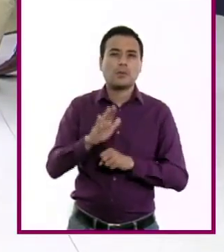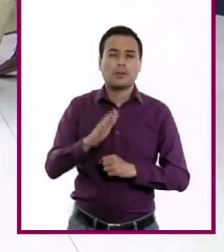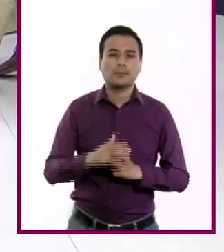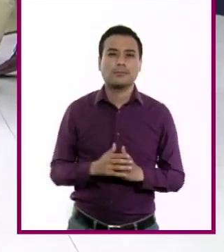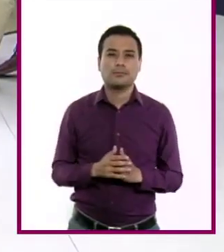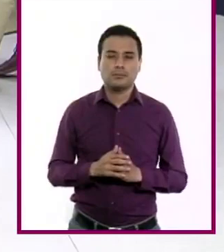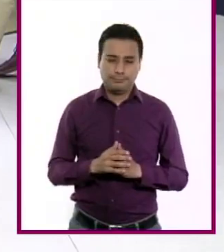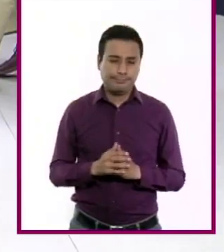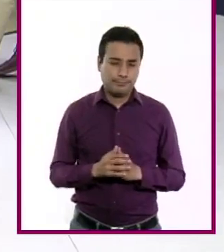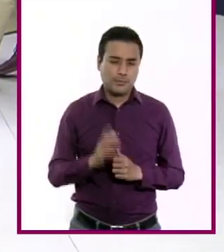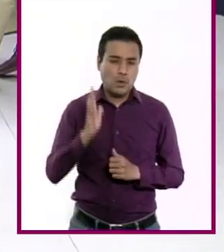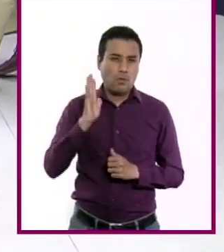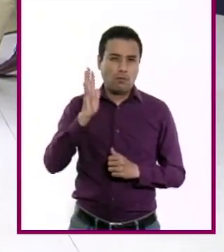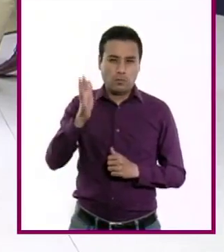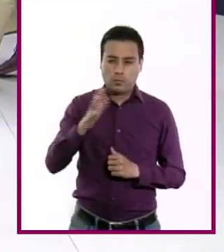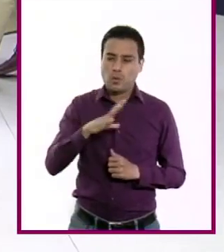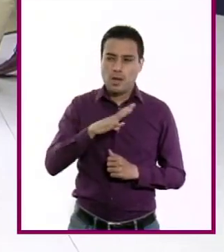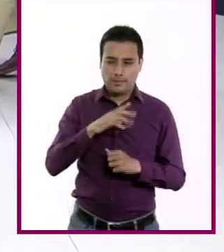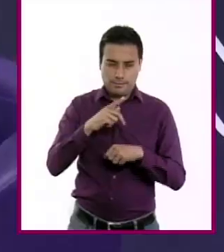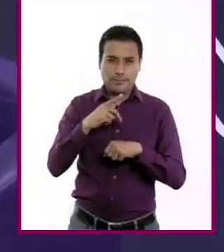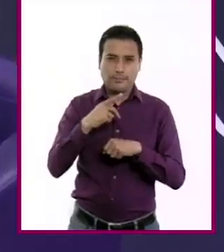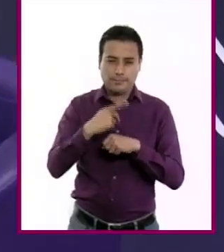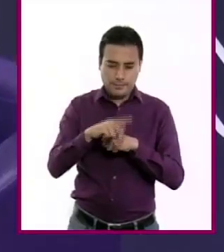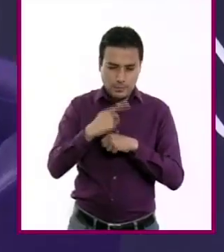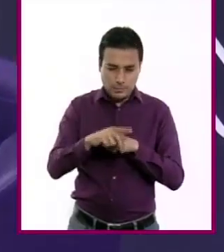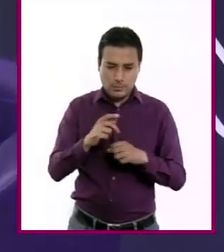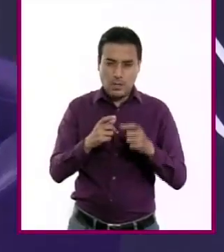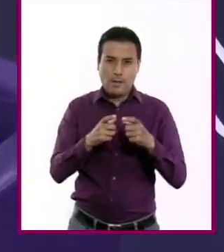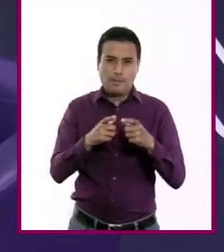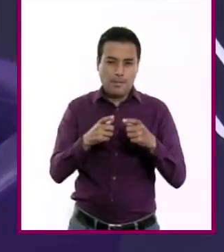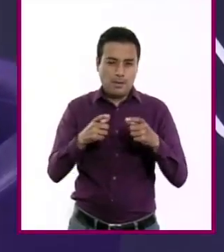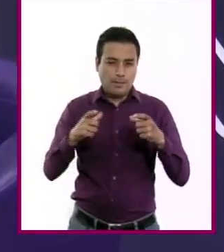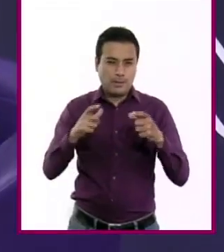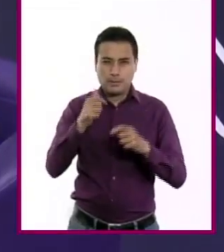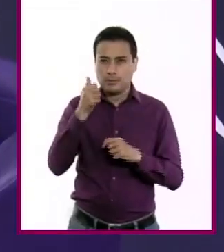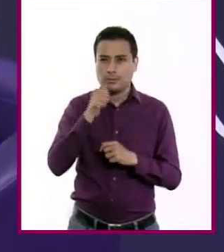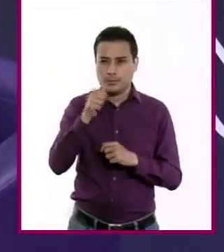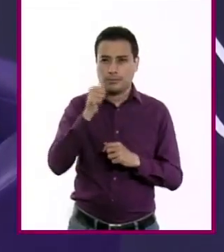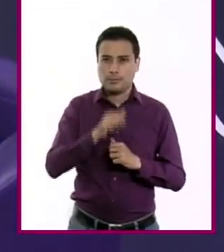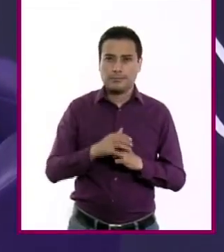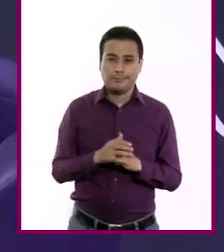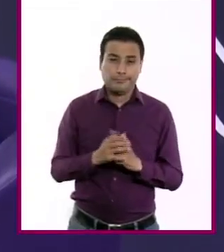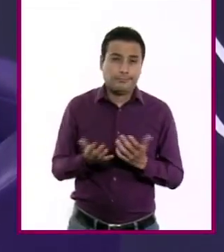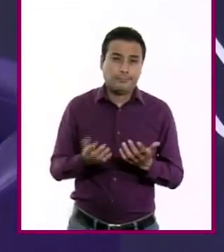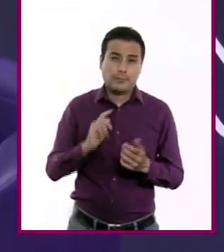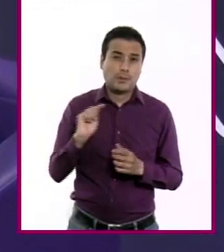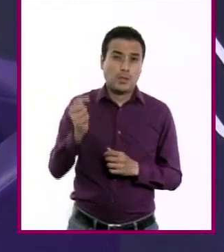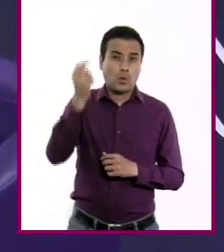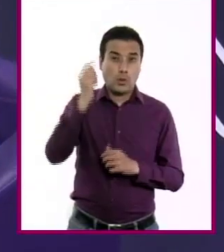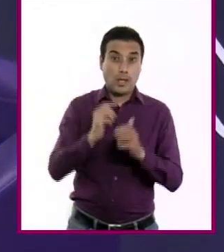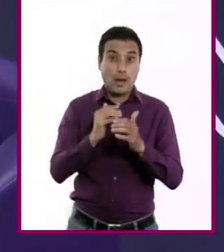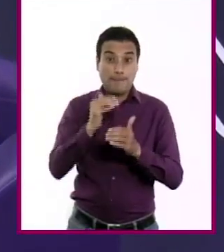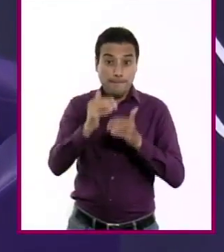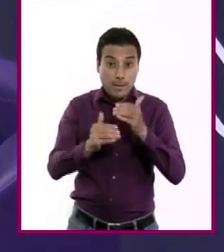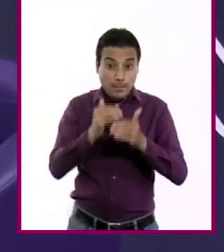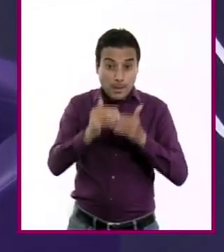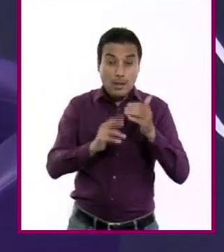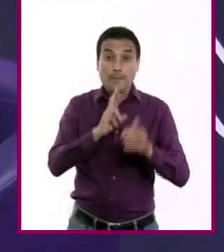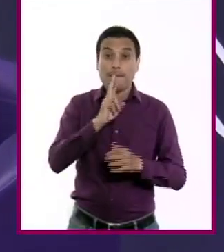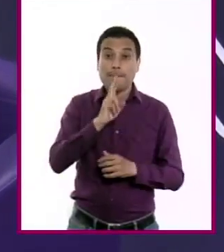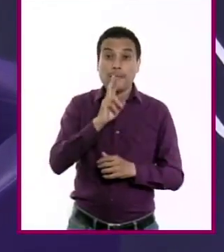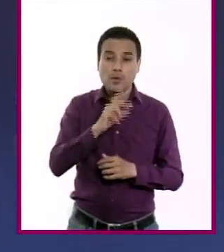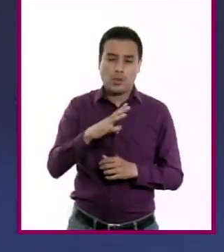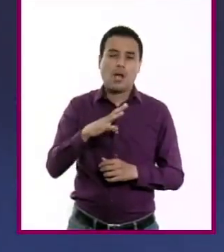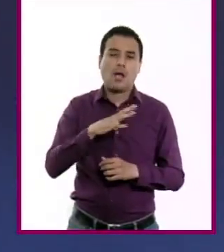que van a seguir creciendo, las amenazas van junto con la tecnología, porque uh-huh. al final de cuentas también es tecnología que avanza. Exacto. Sí